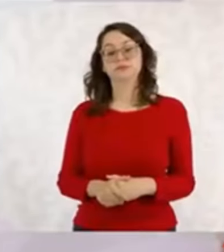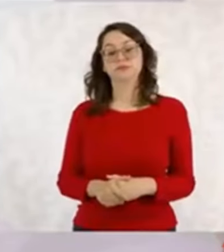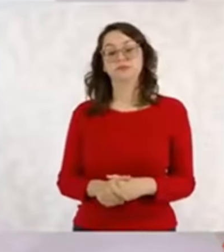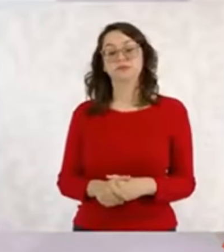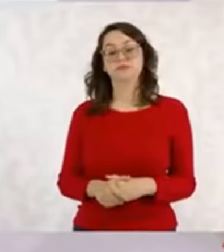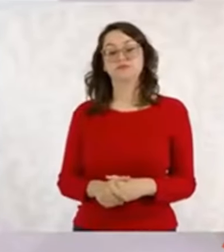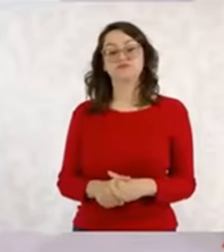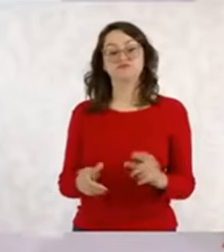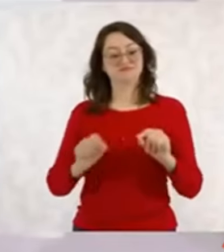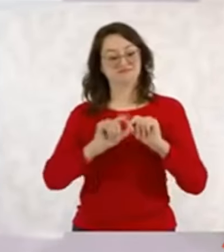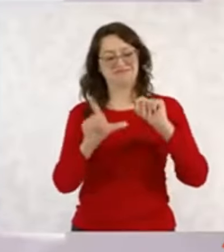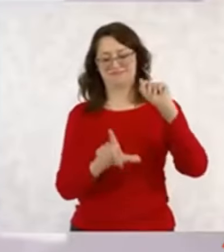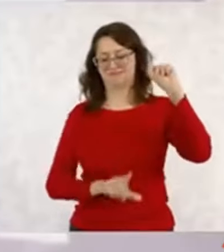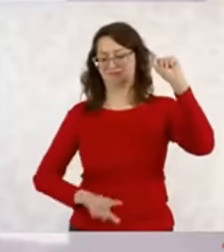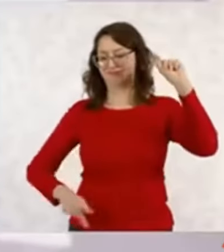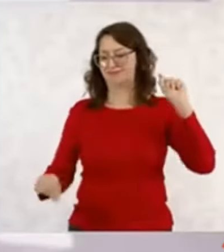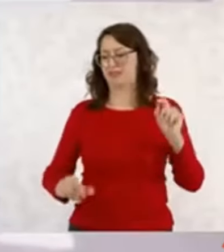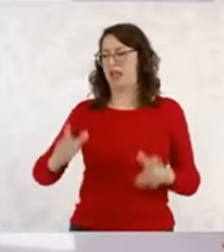Vinieron de toda la República.